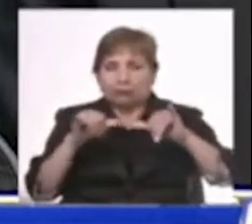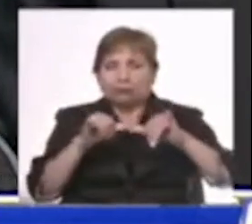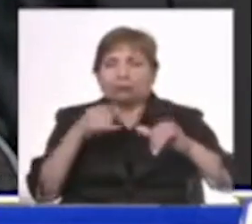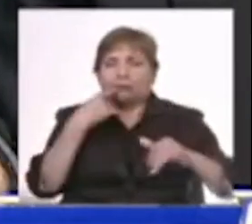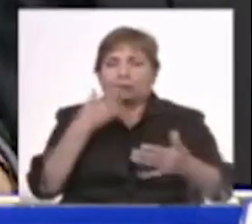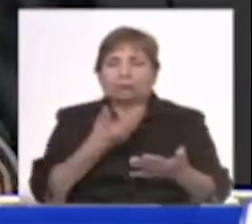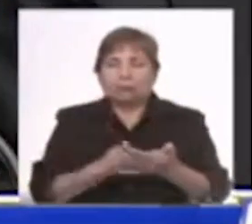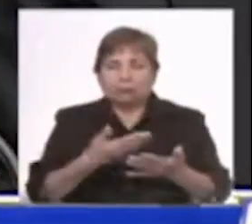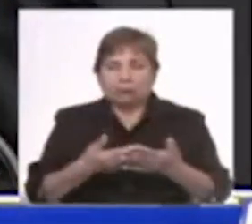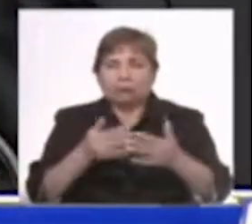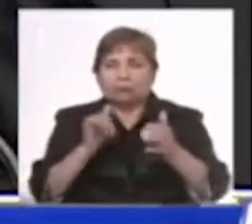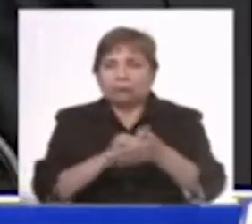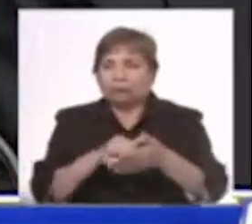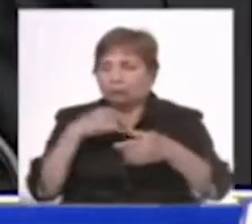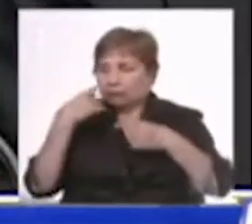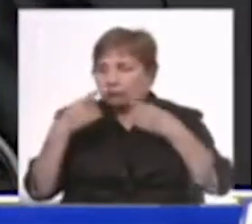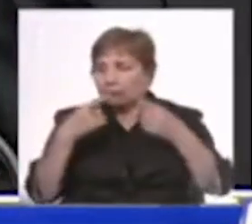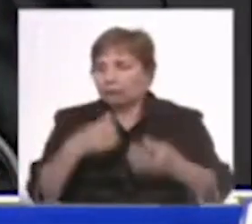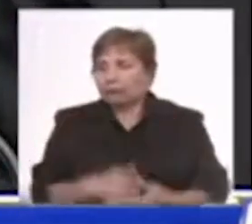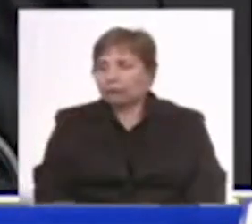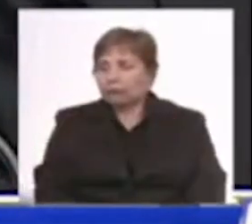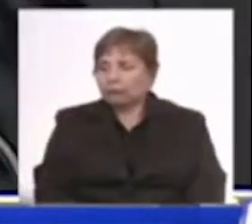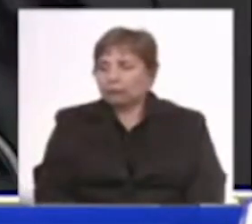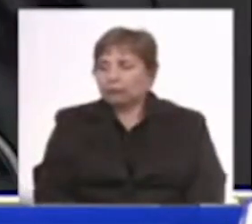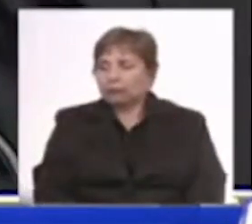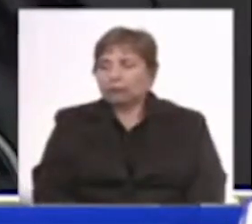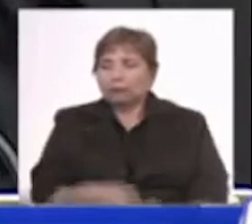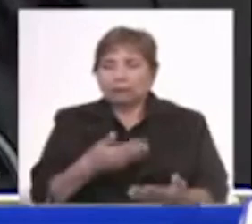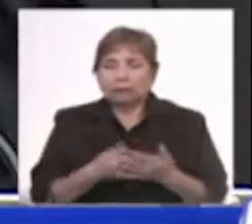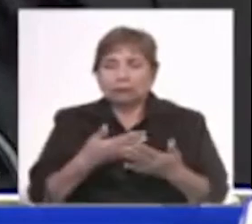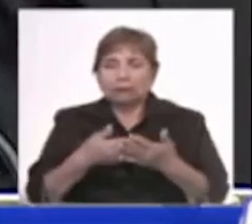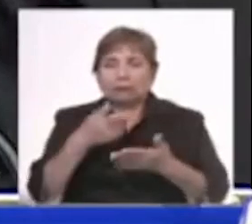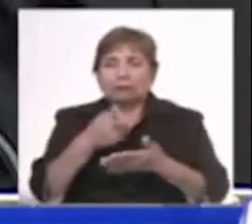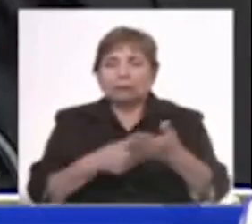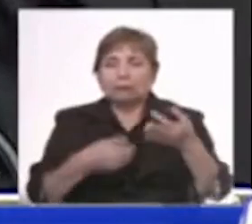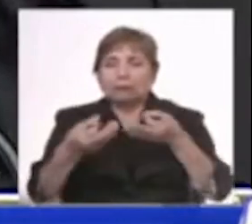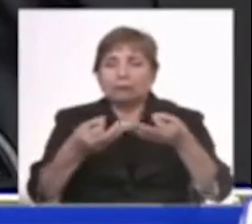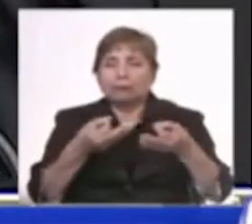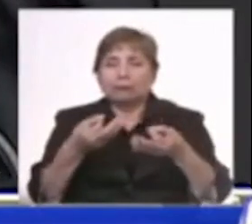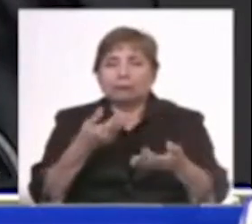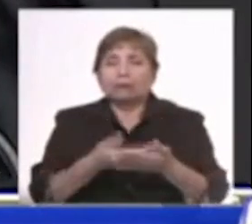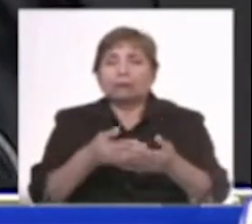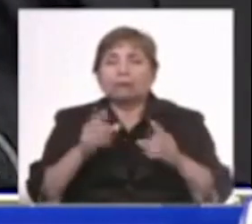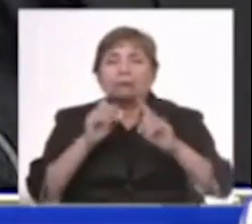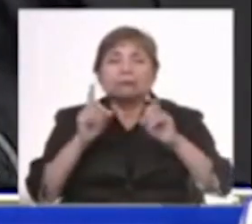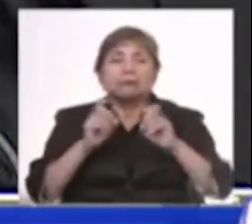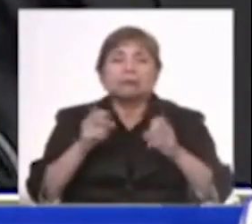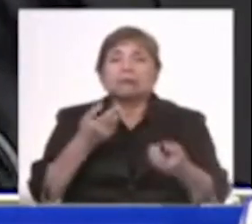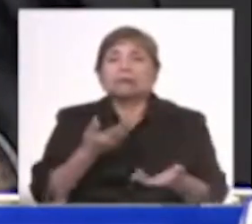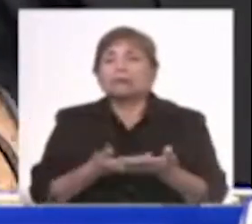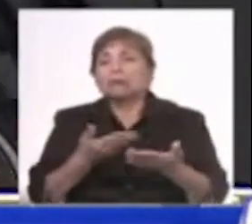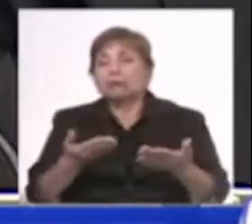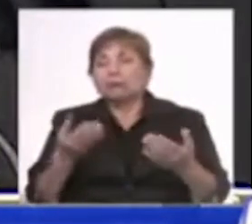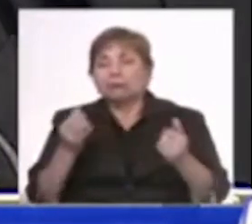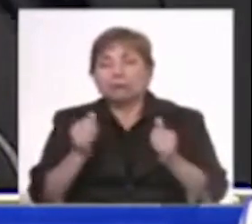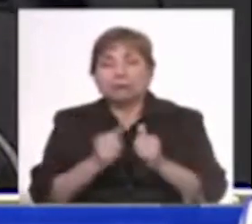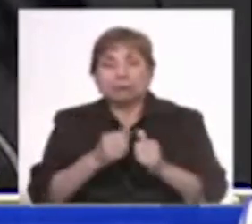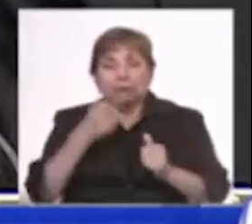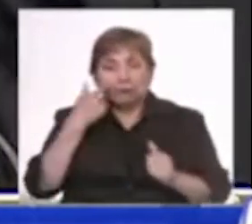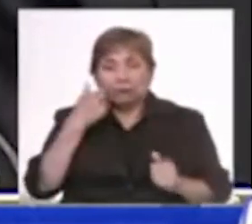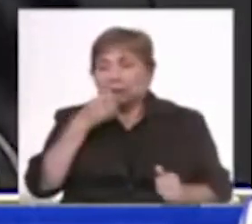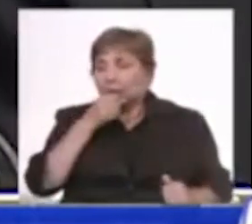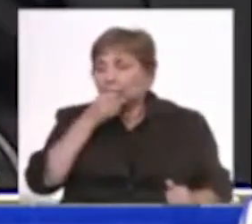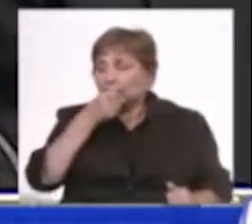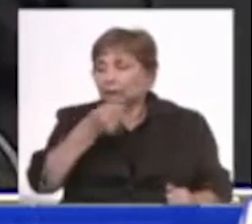que quería manifestarles. En relación al precio, probablemente van a preguntar, porque el señor